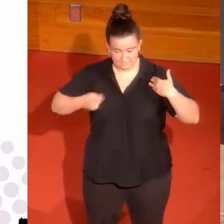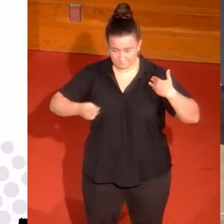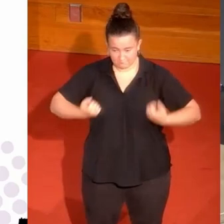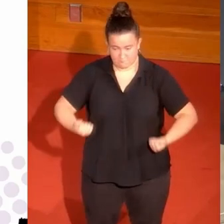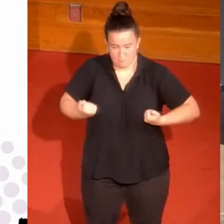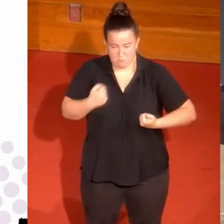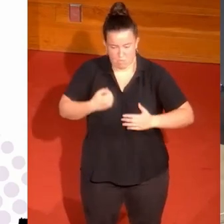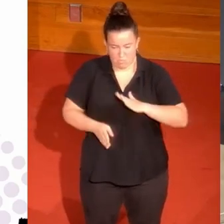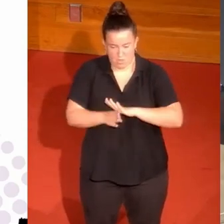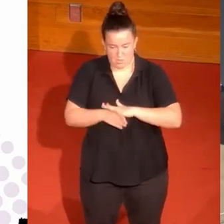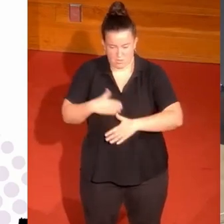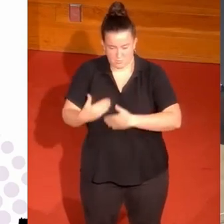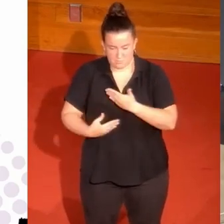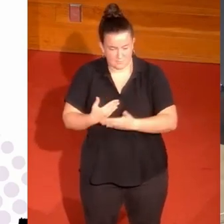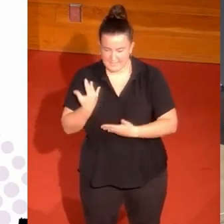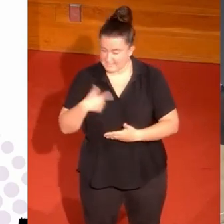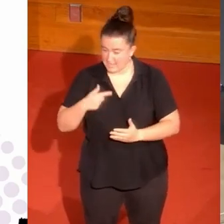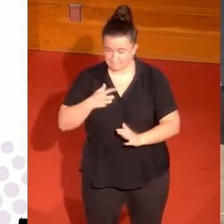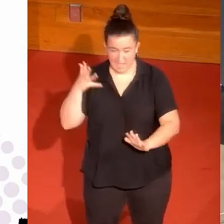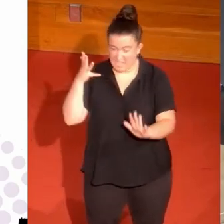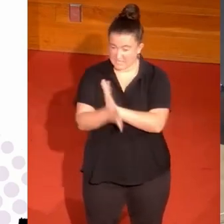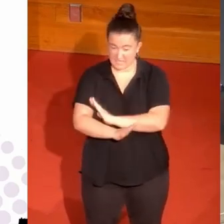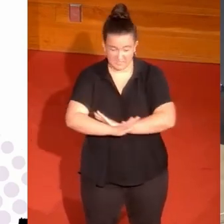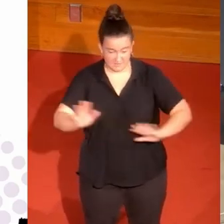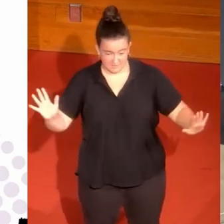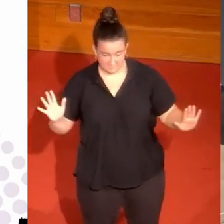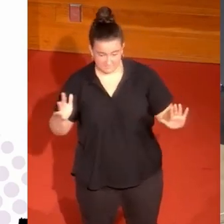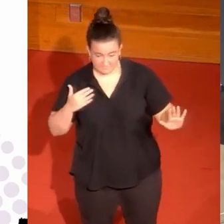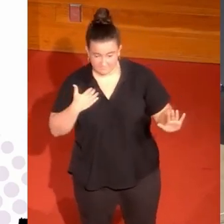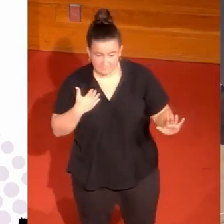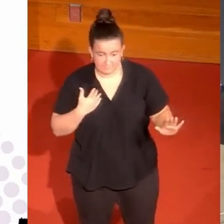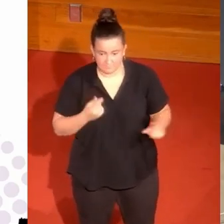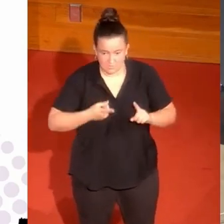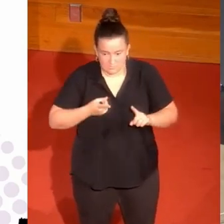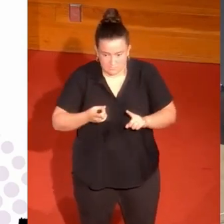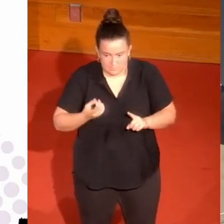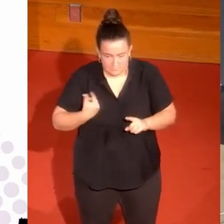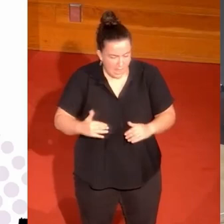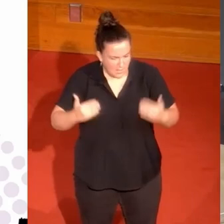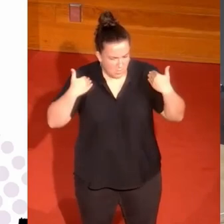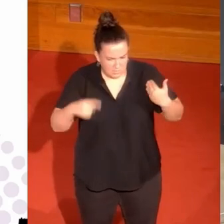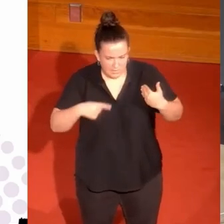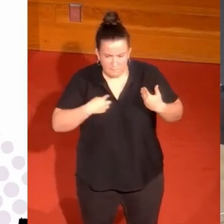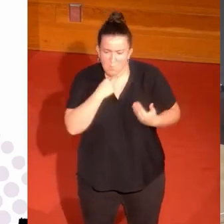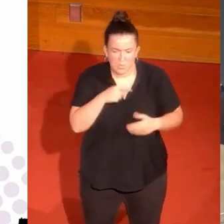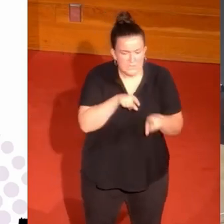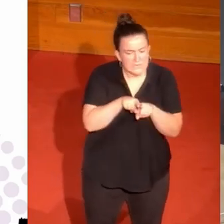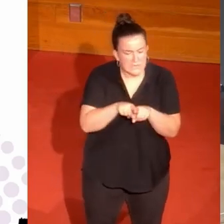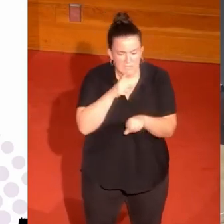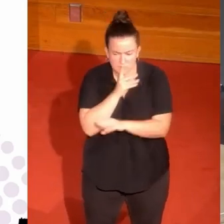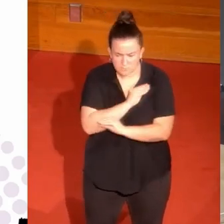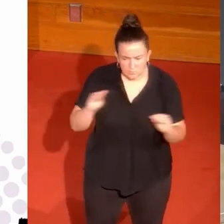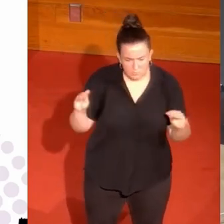poder de eternizarse ya Eh pues se ha encargado de de silenciar y acallar las voces críticas es